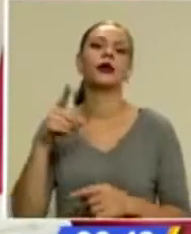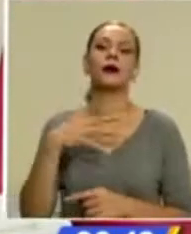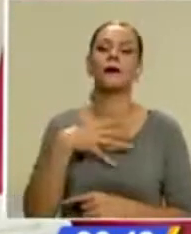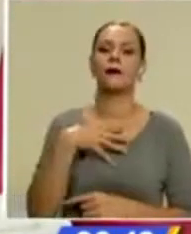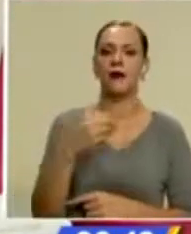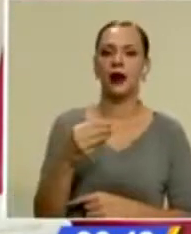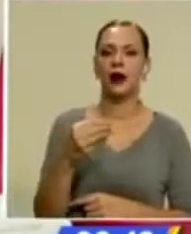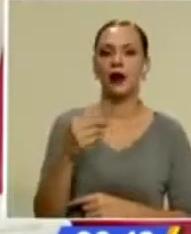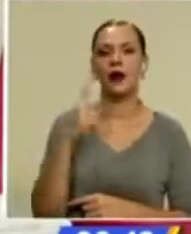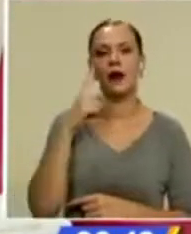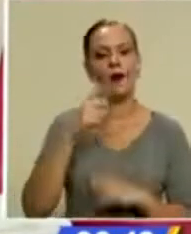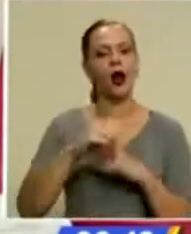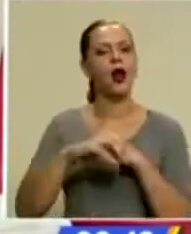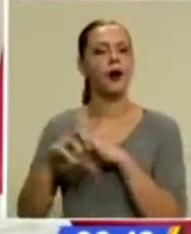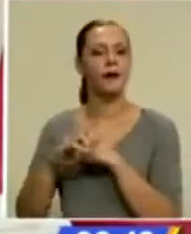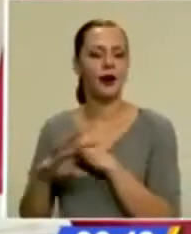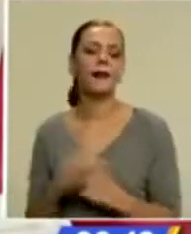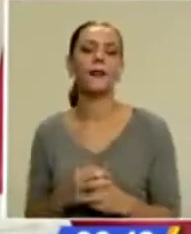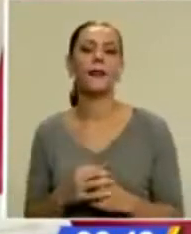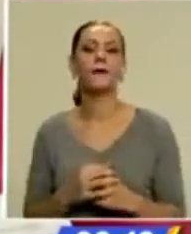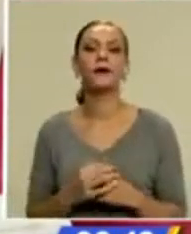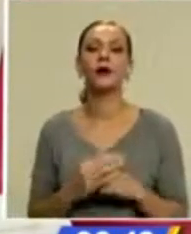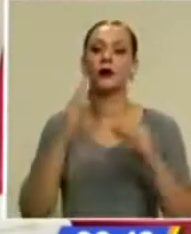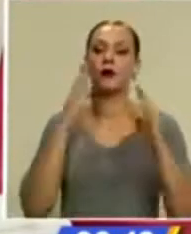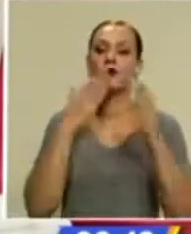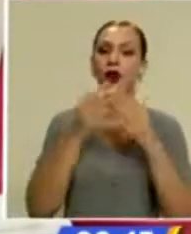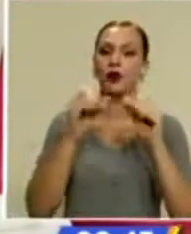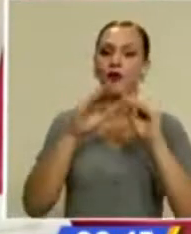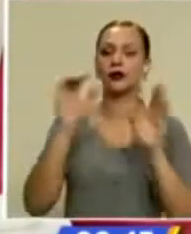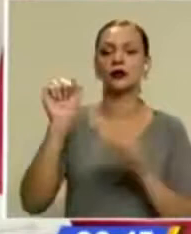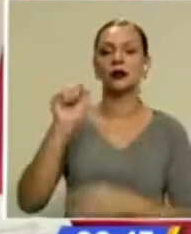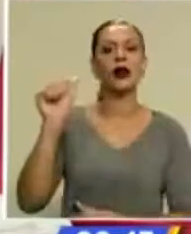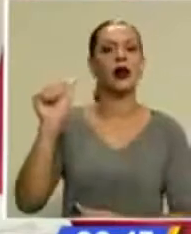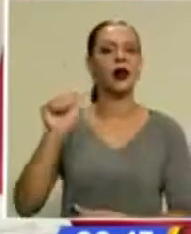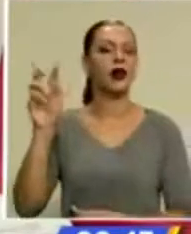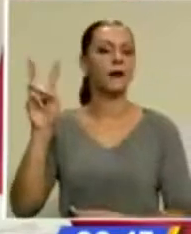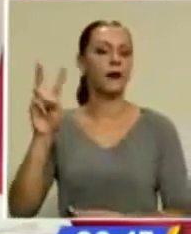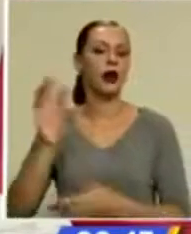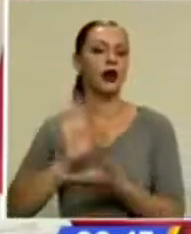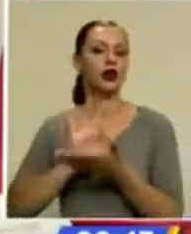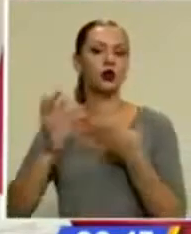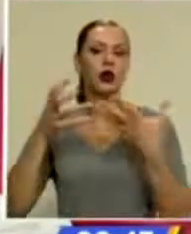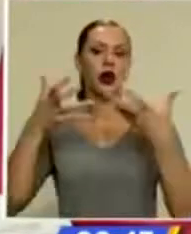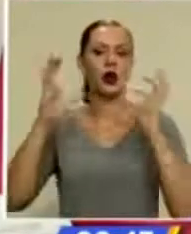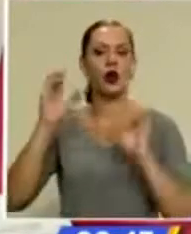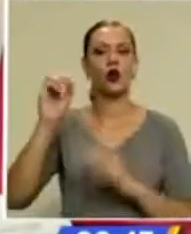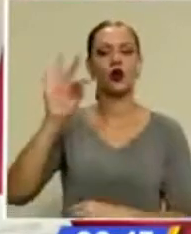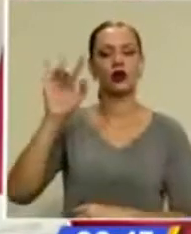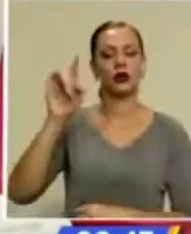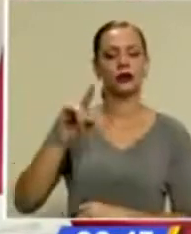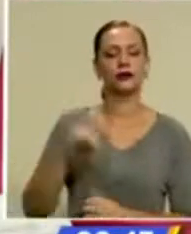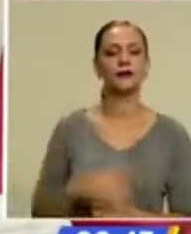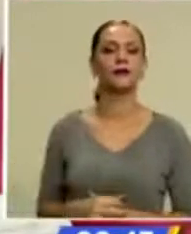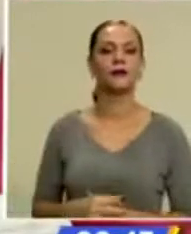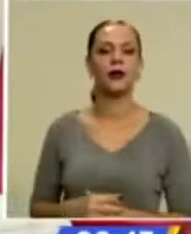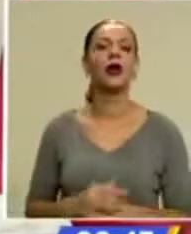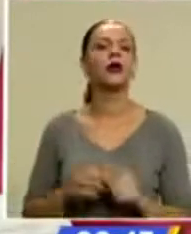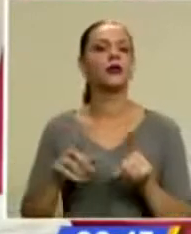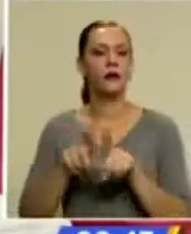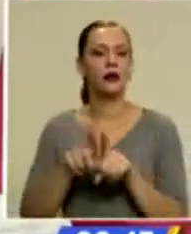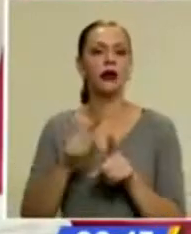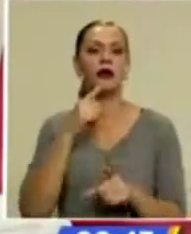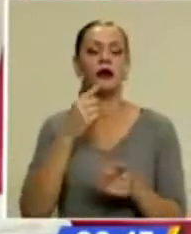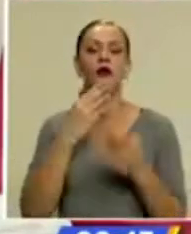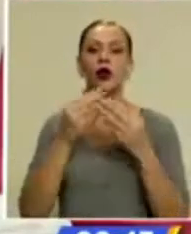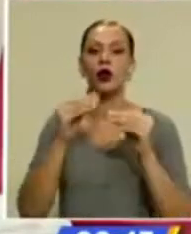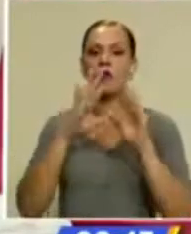Blanco por la campaña. Buenos días, Santiago Arias Benavides, de la Escuela León Cortés Castro. También dice,